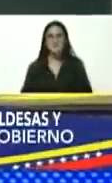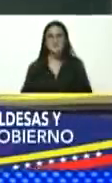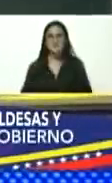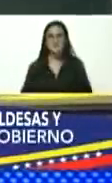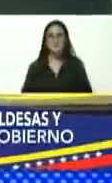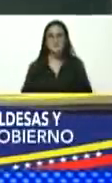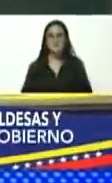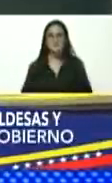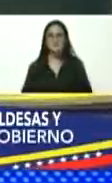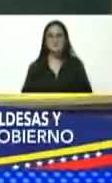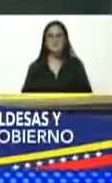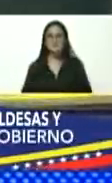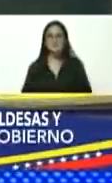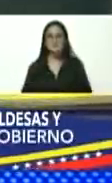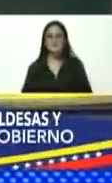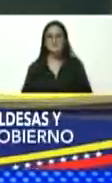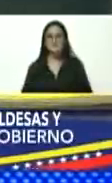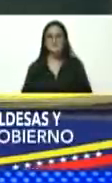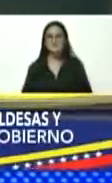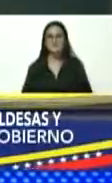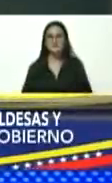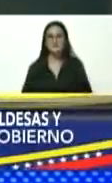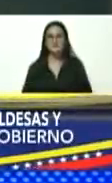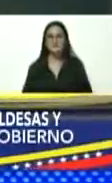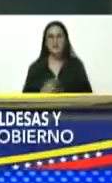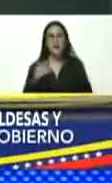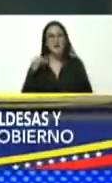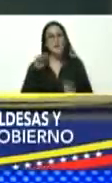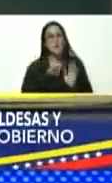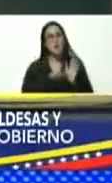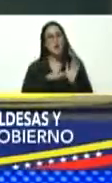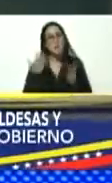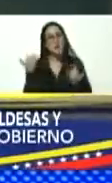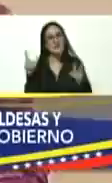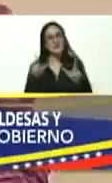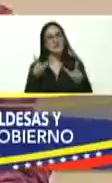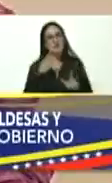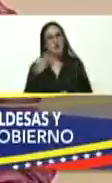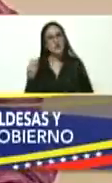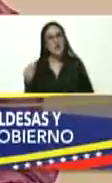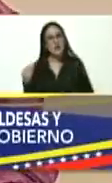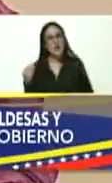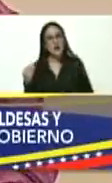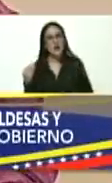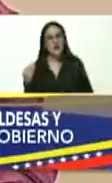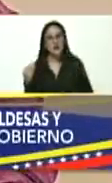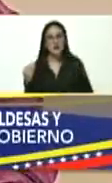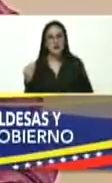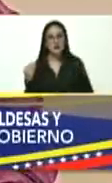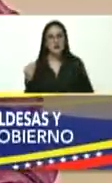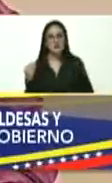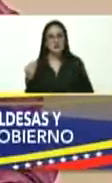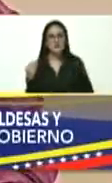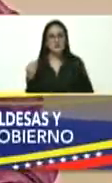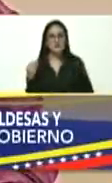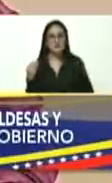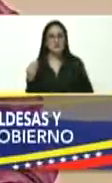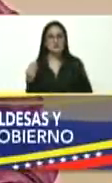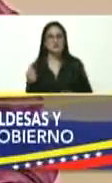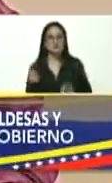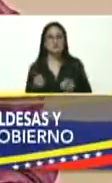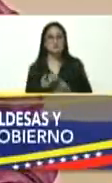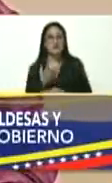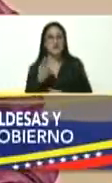casi londinense hay un programa de la televisión italiana ayer la cava que aparecían